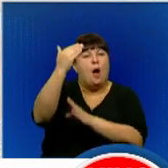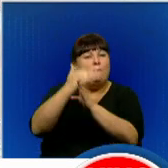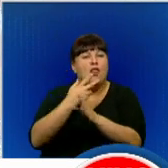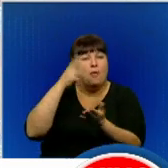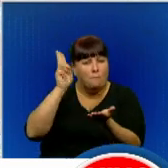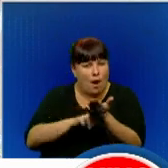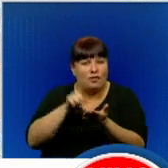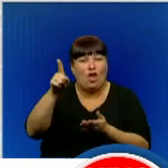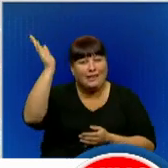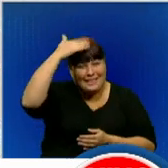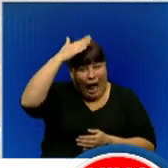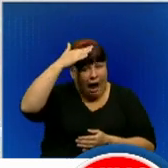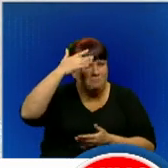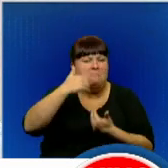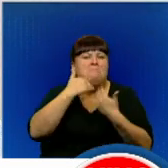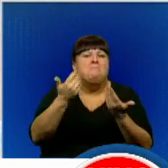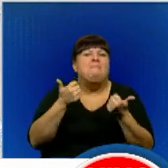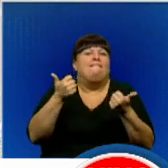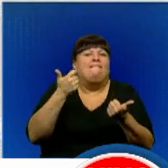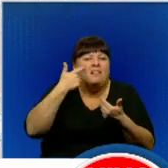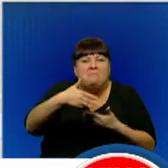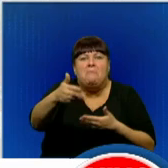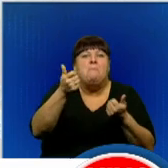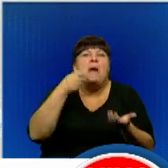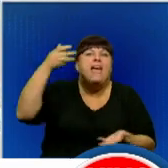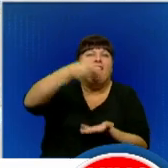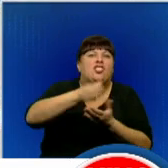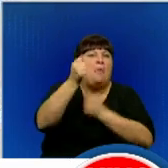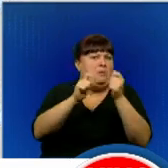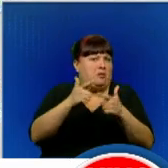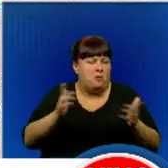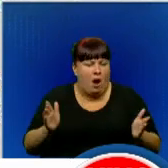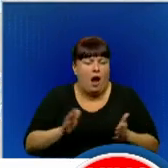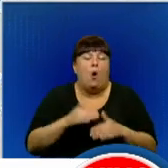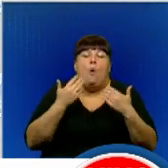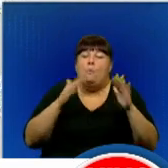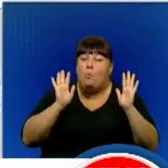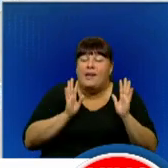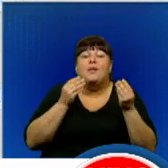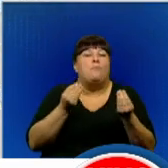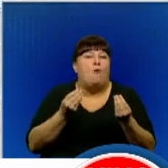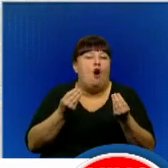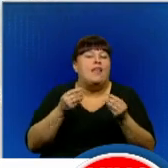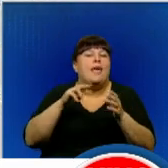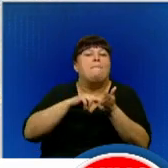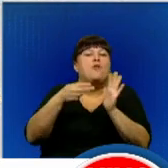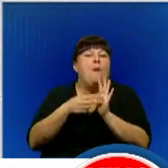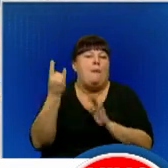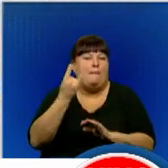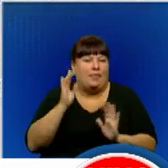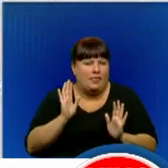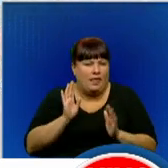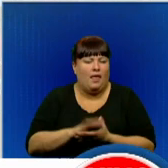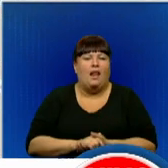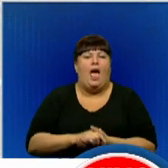de trump no tuvo ningún efecto visible en la inversión empresarial probablemente porque abordaba un problema falso